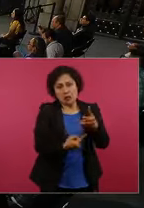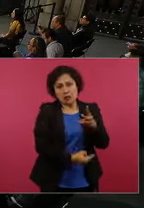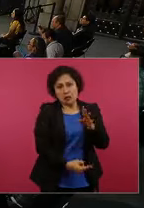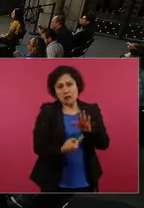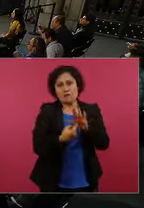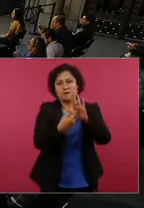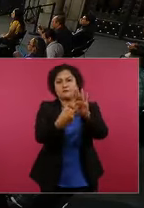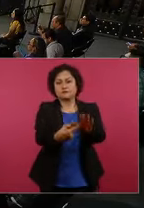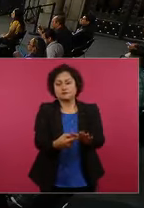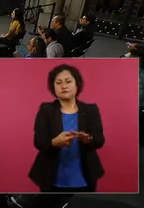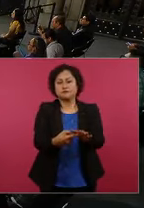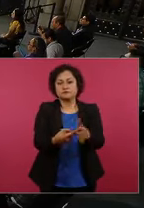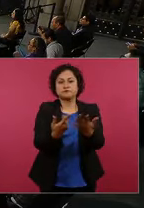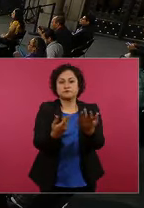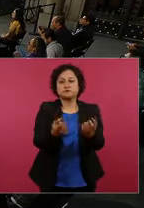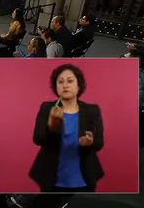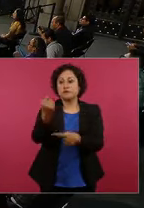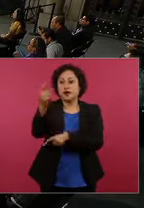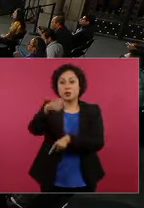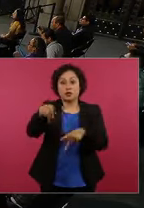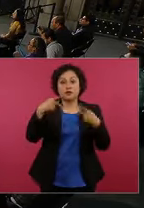abajo firmantes